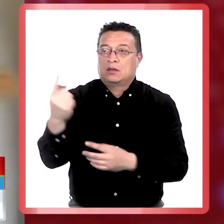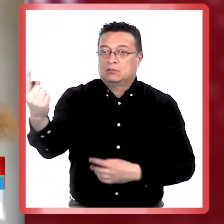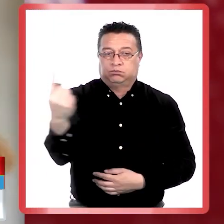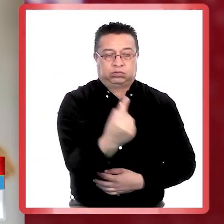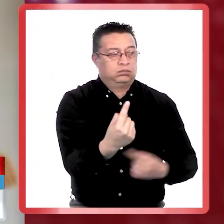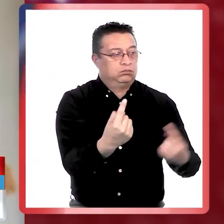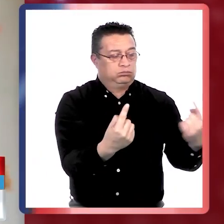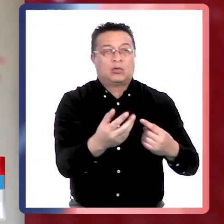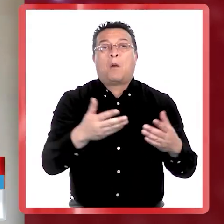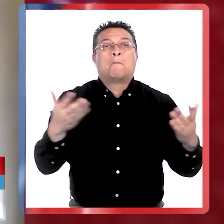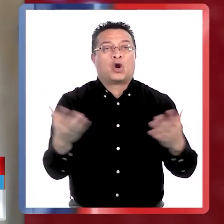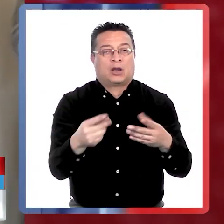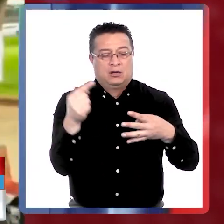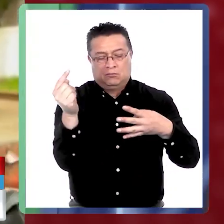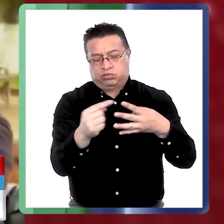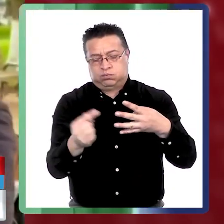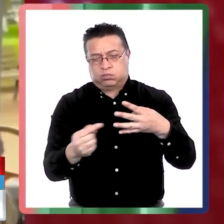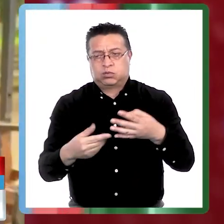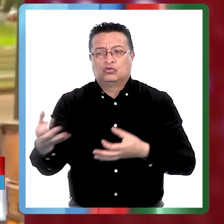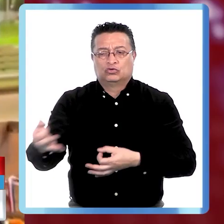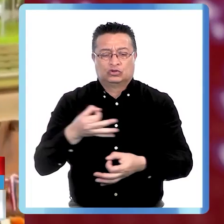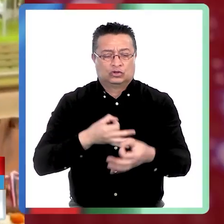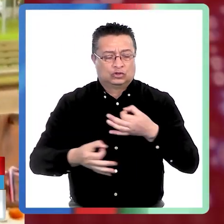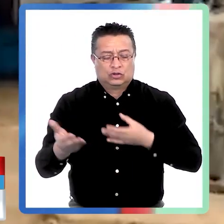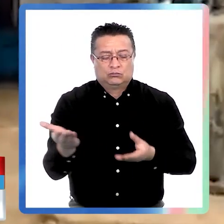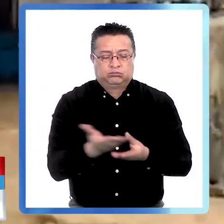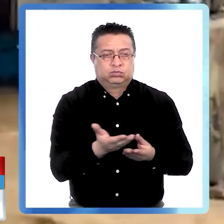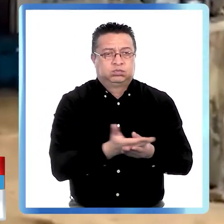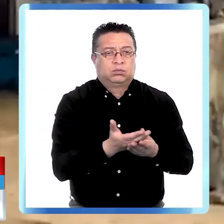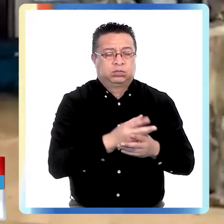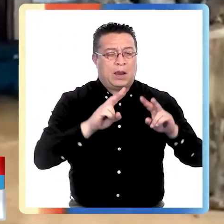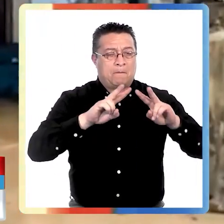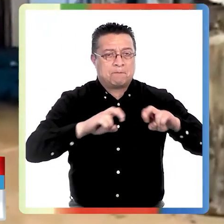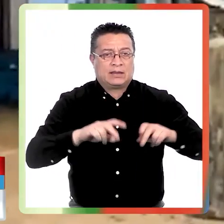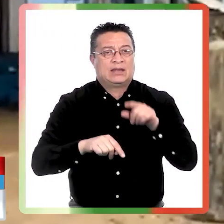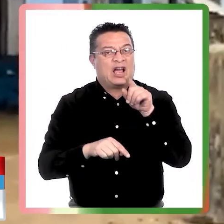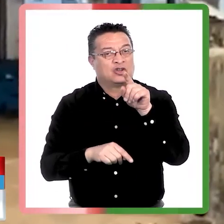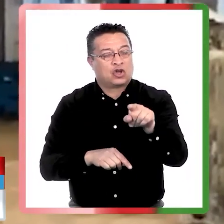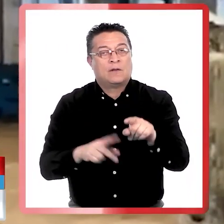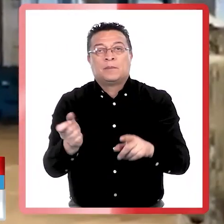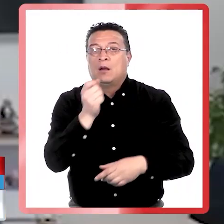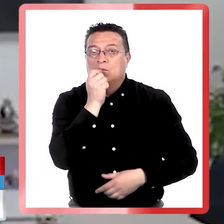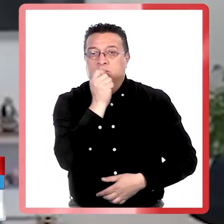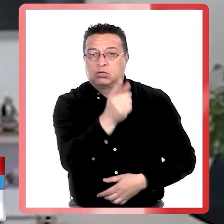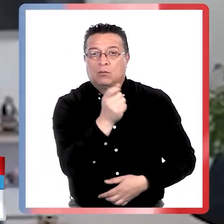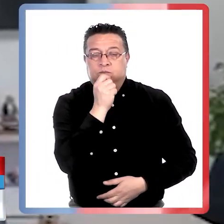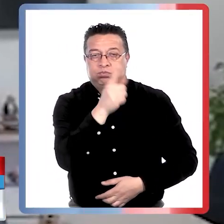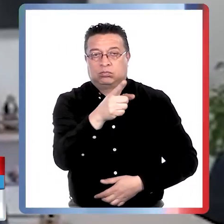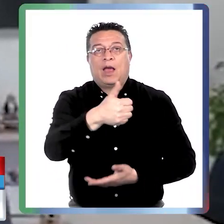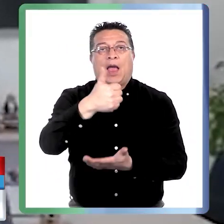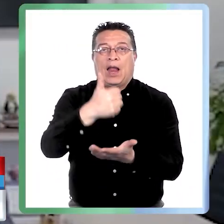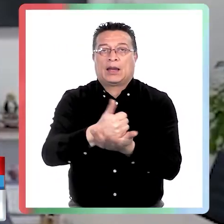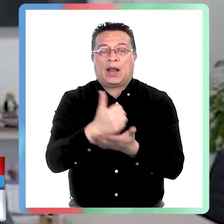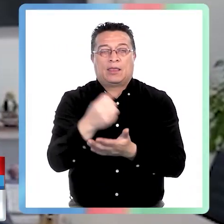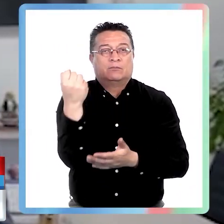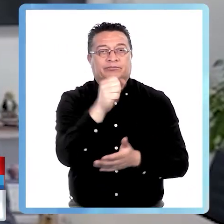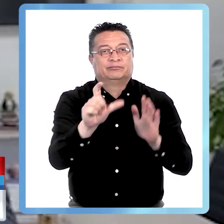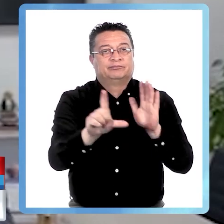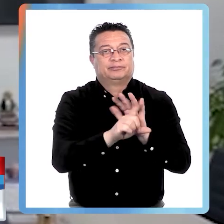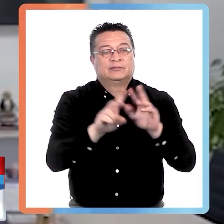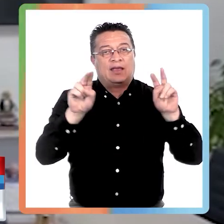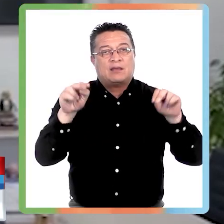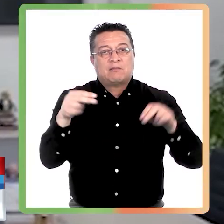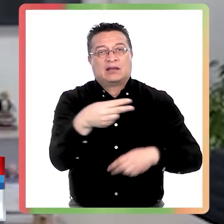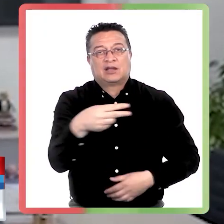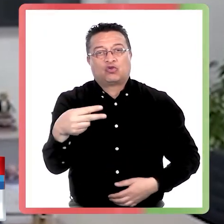audiencia en consideración de una serie de antecedentes recogidos en la carpeta de investigación. Esto tras las denuncias al jefe comunal por ilícitos